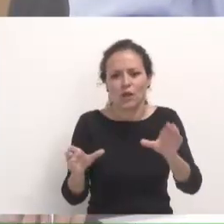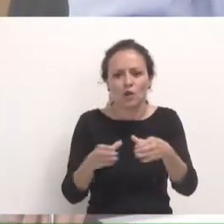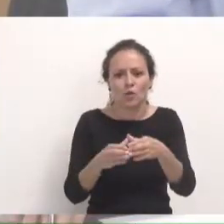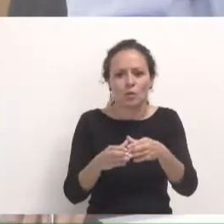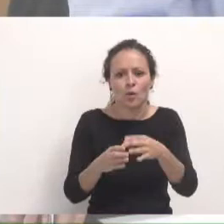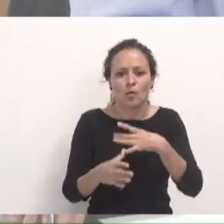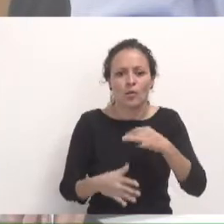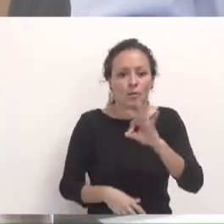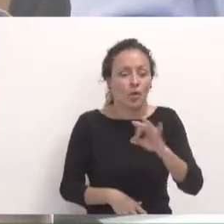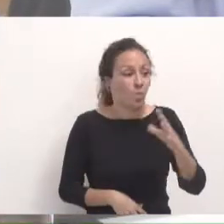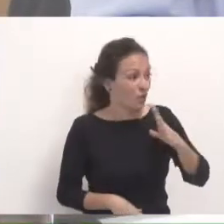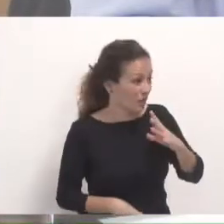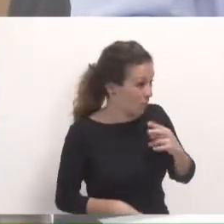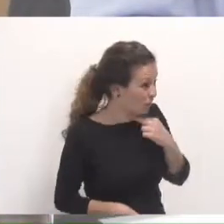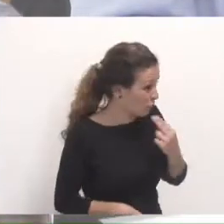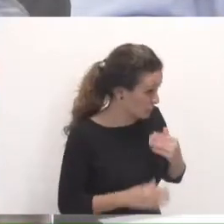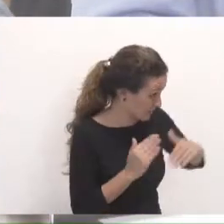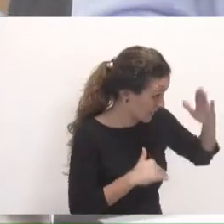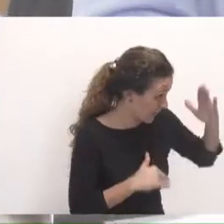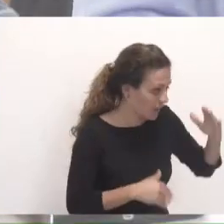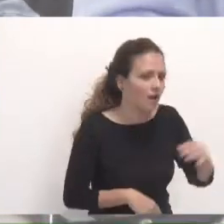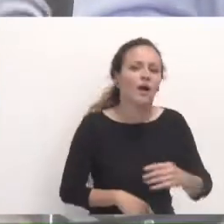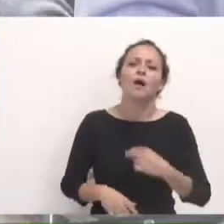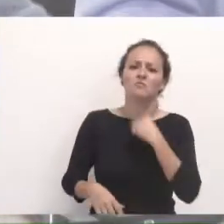Que si puede hablar un poquito más alto. Hablamos más alto, venga.